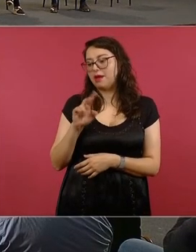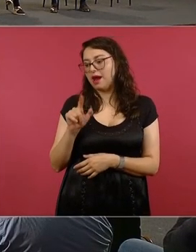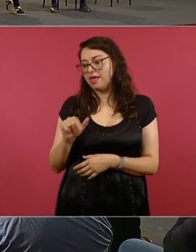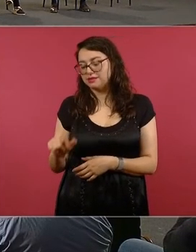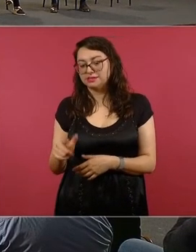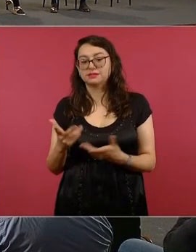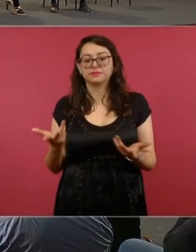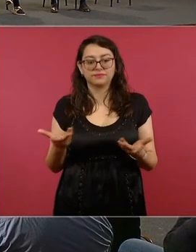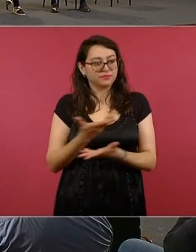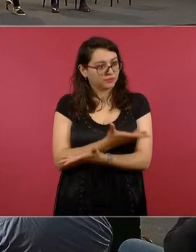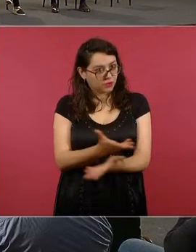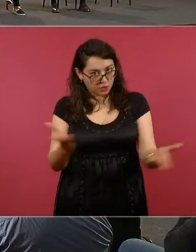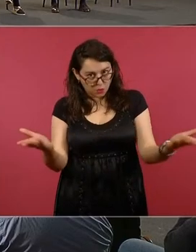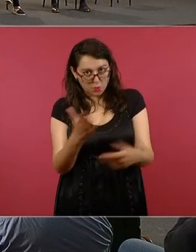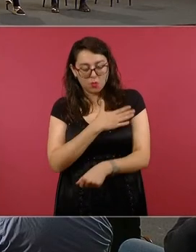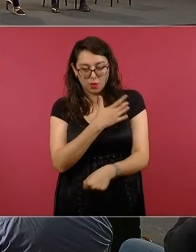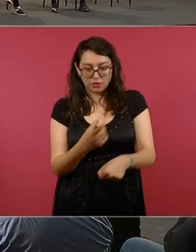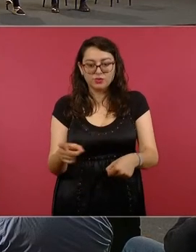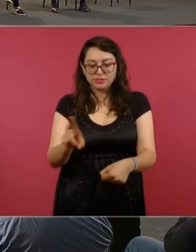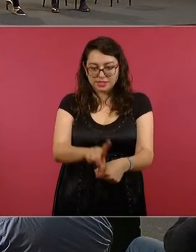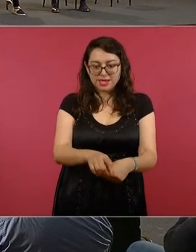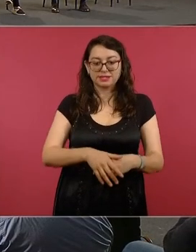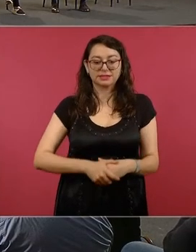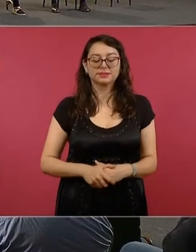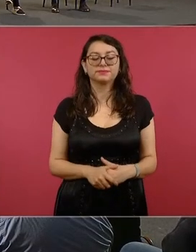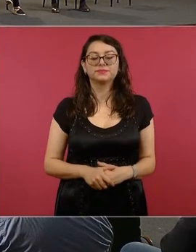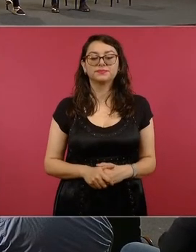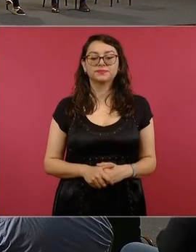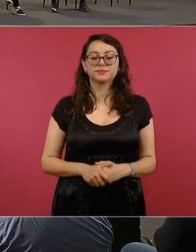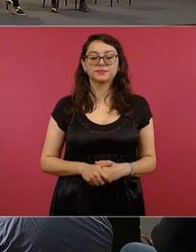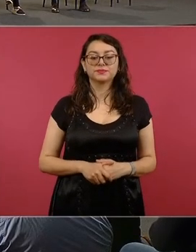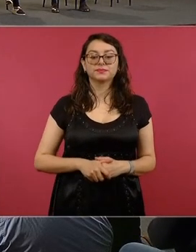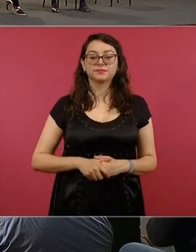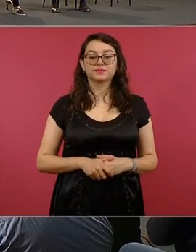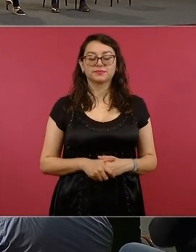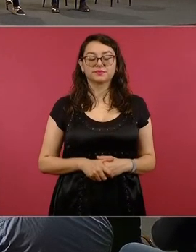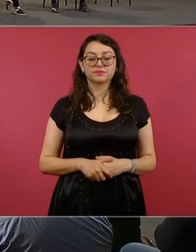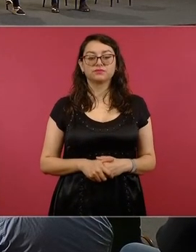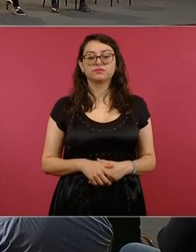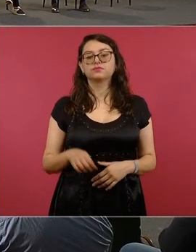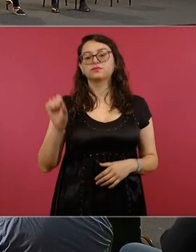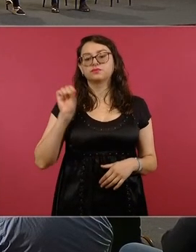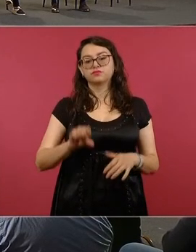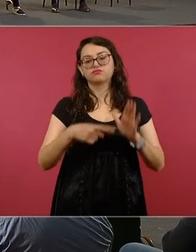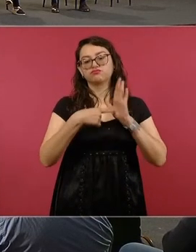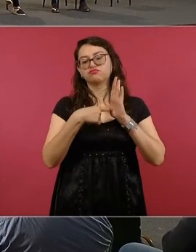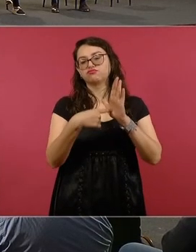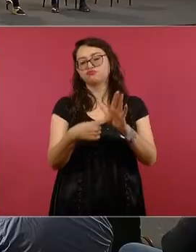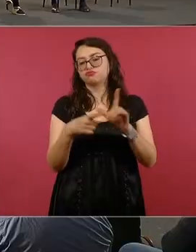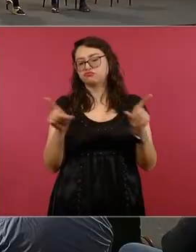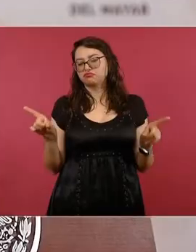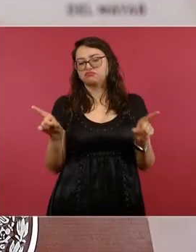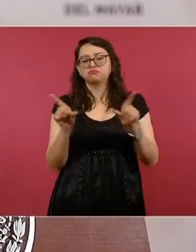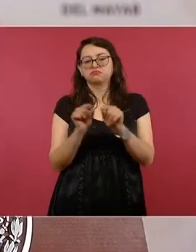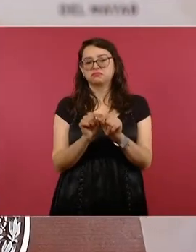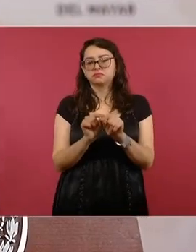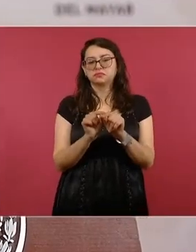ustedes. Y a ustedes, pues muy buenos días. Bien, el día de hoy va a ser una breve presentación y voy a